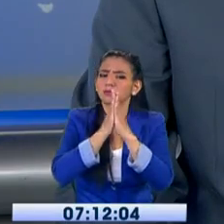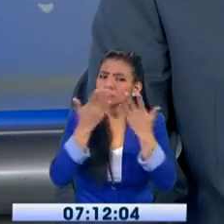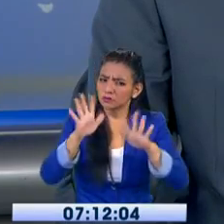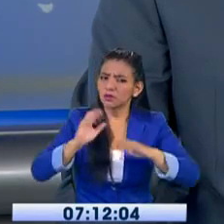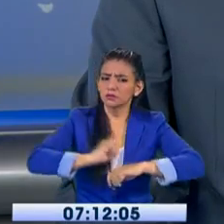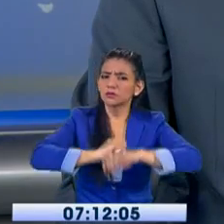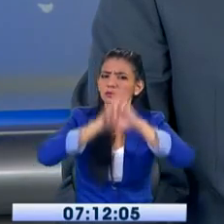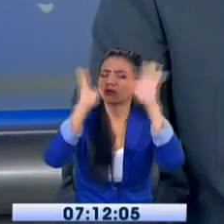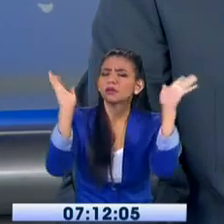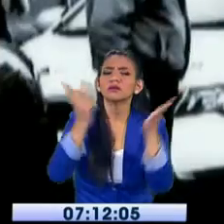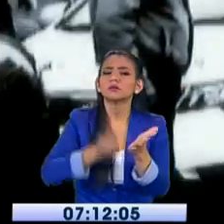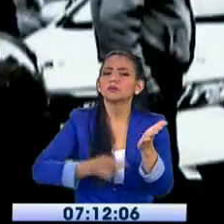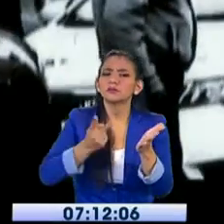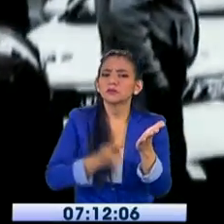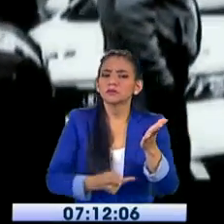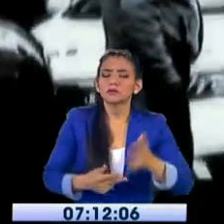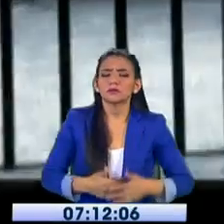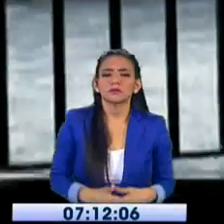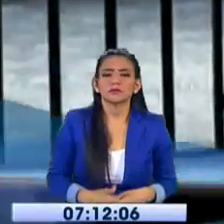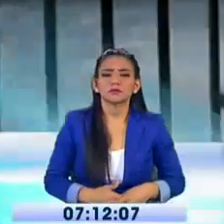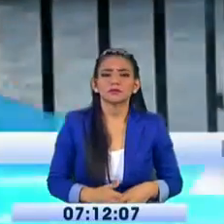su muerte.